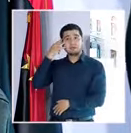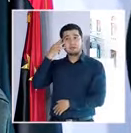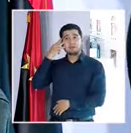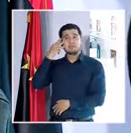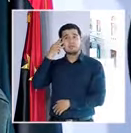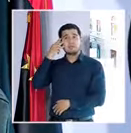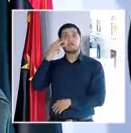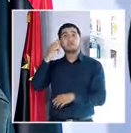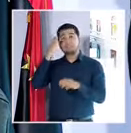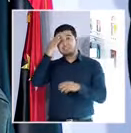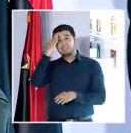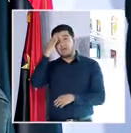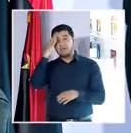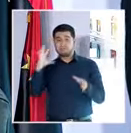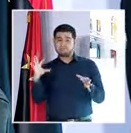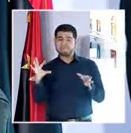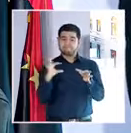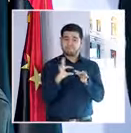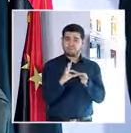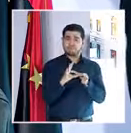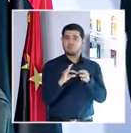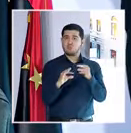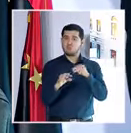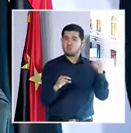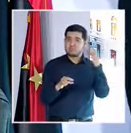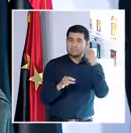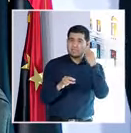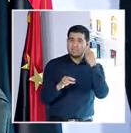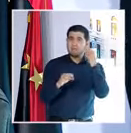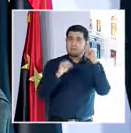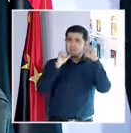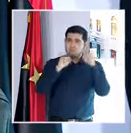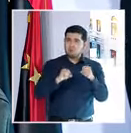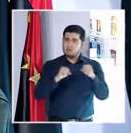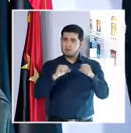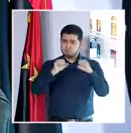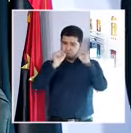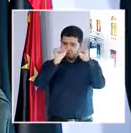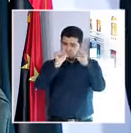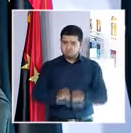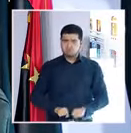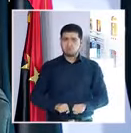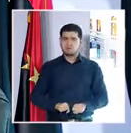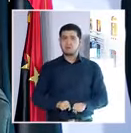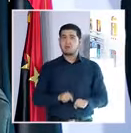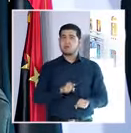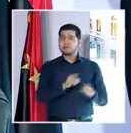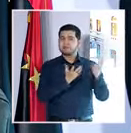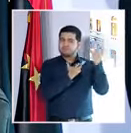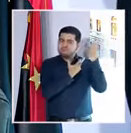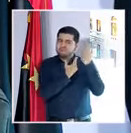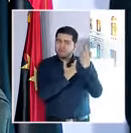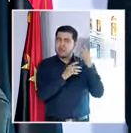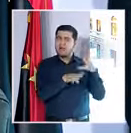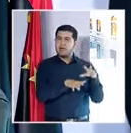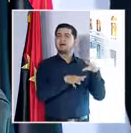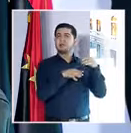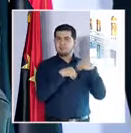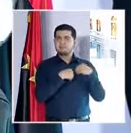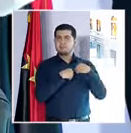tienen lazos estrechos con Norte de Santander, lograrán ser ese oído receptor para